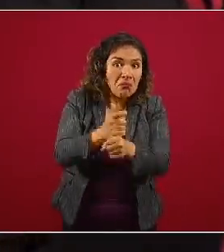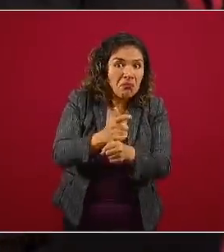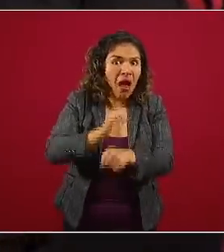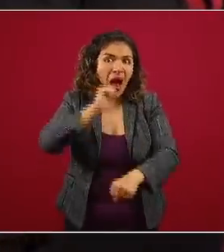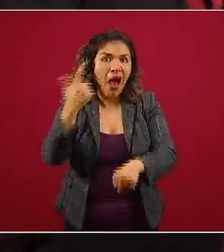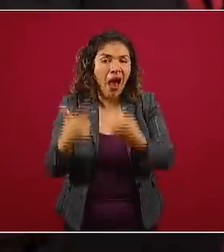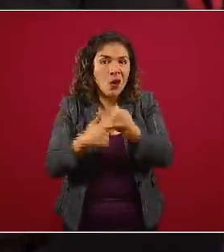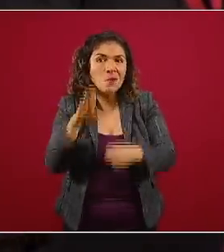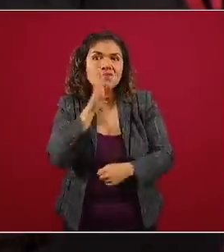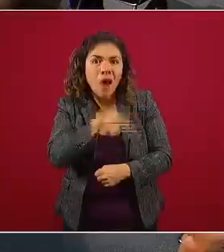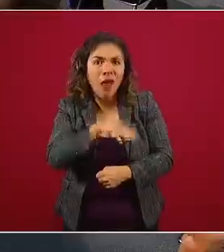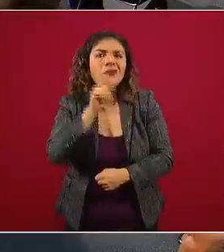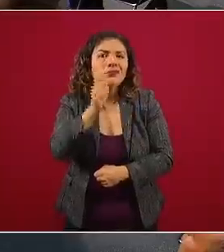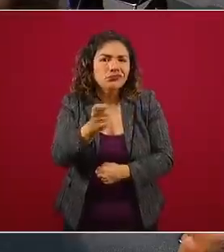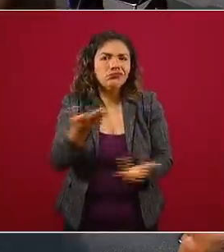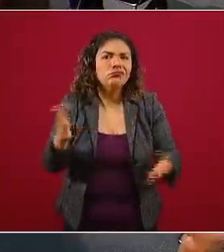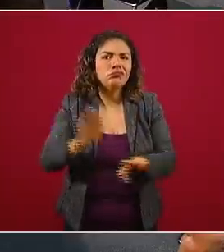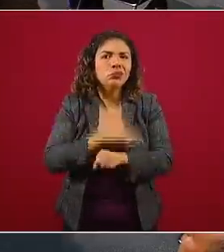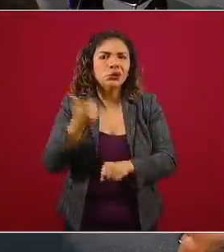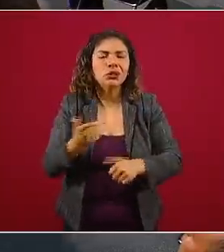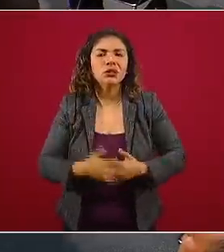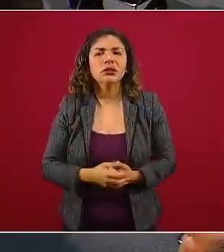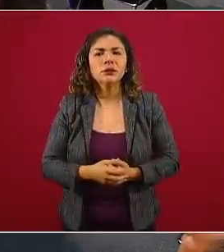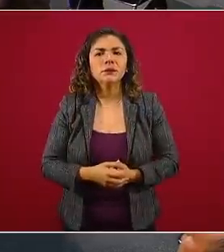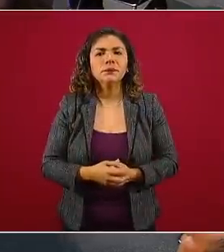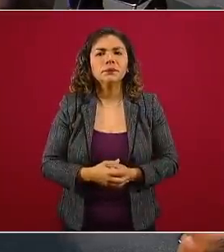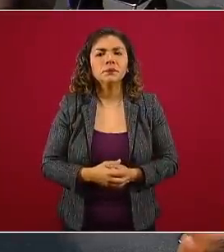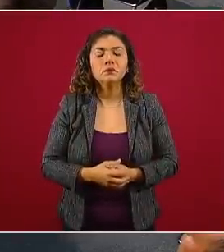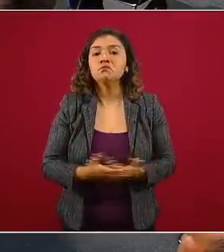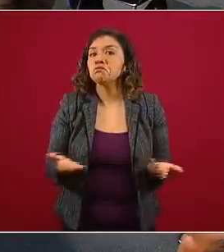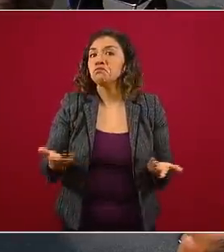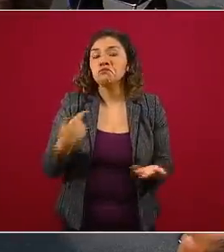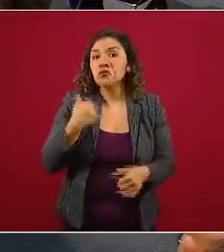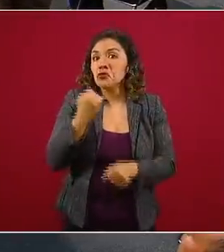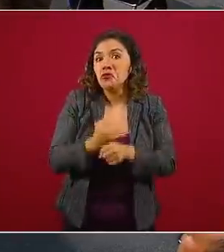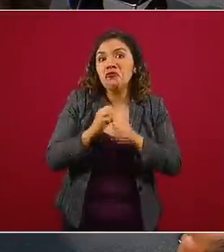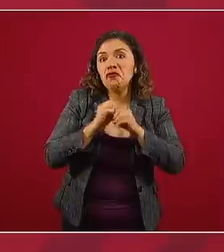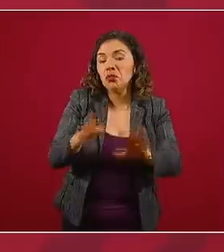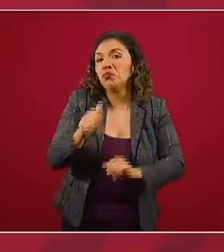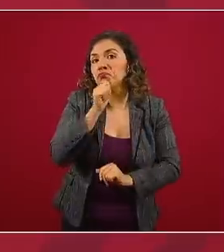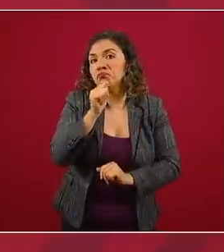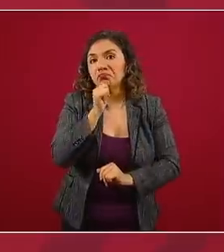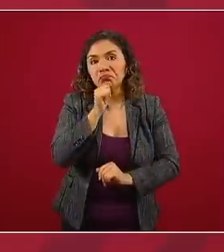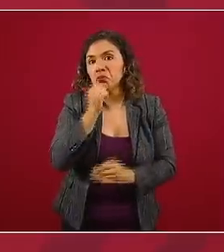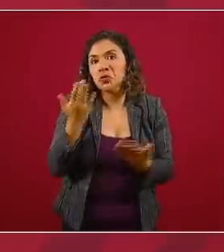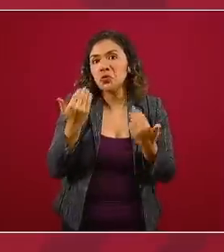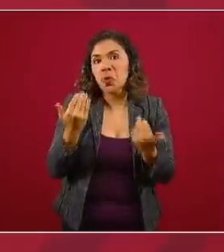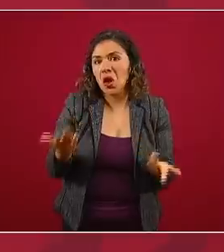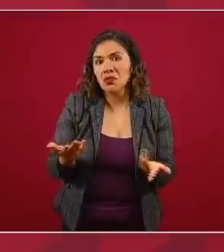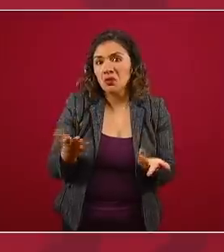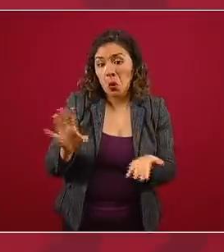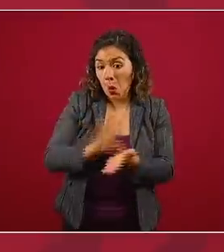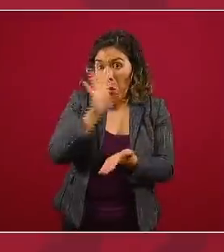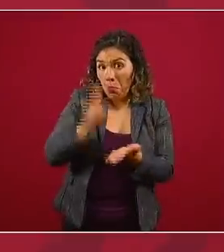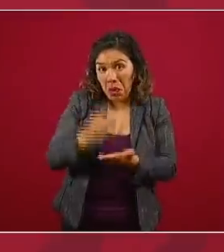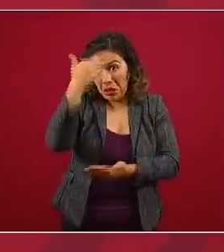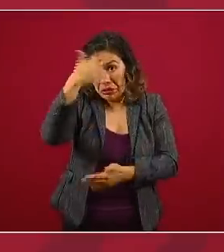irregularidad no tengo la información esté completa